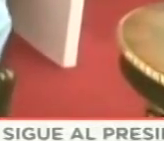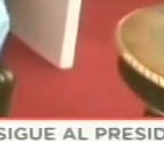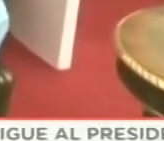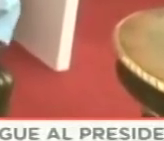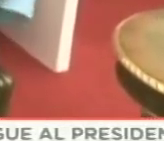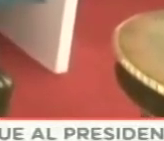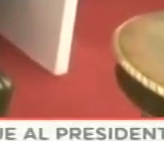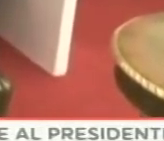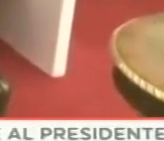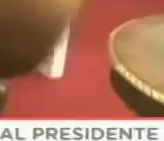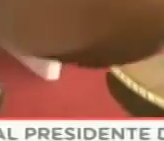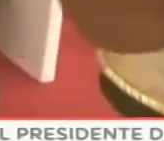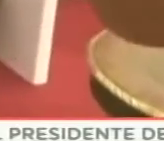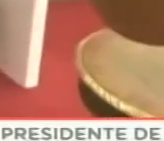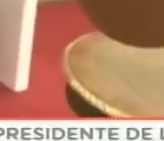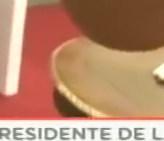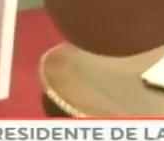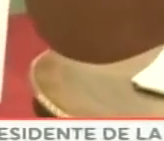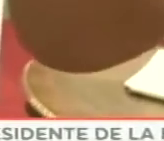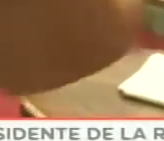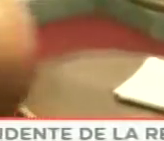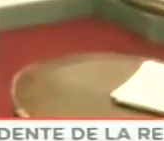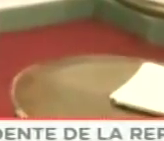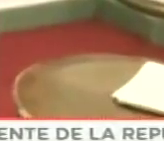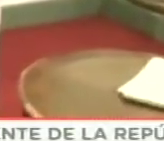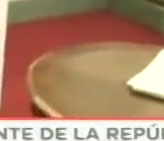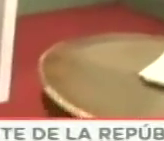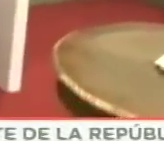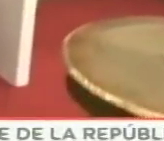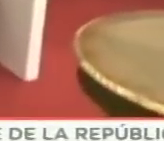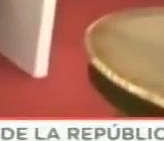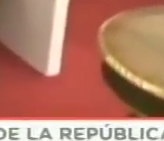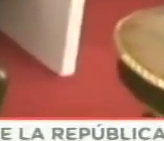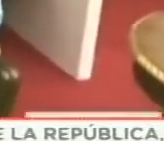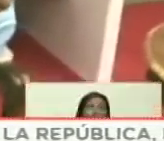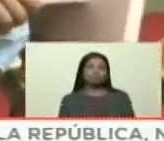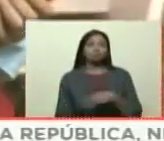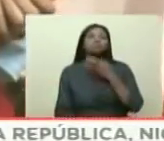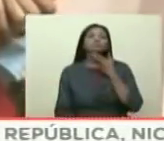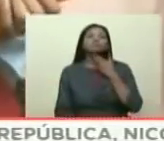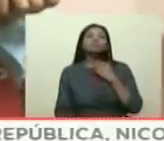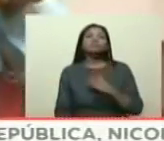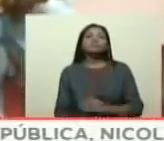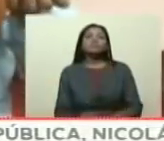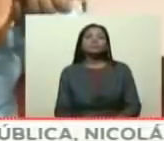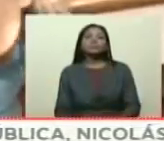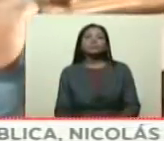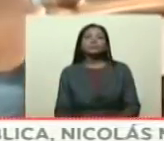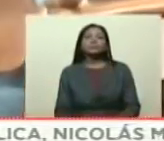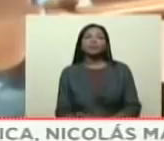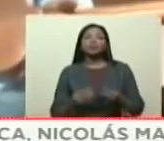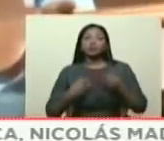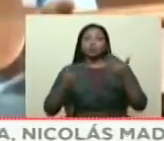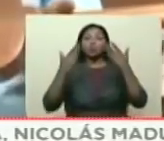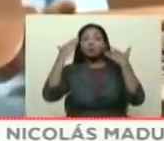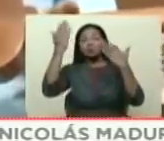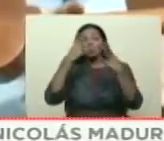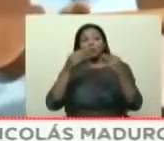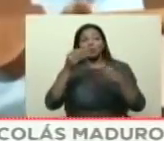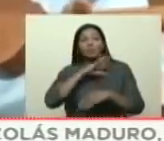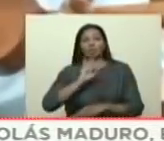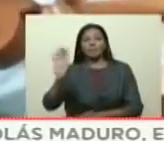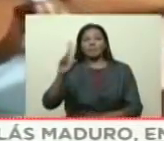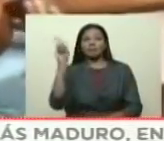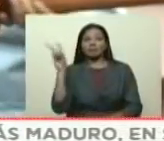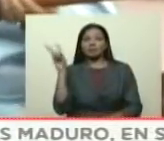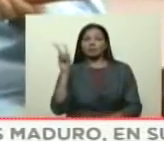Para Roger Waters, el saludo y un 4 de la patria venezolana. Te mando este saludo